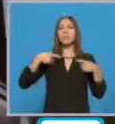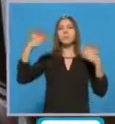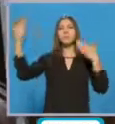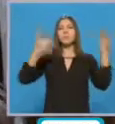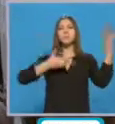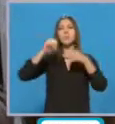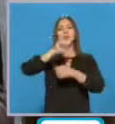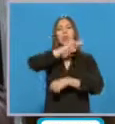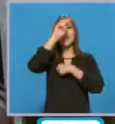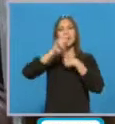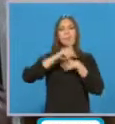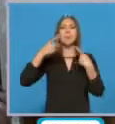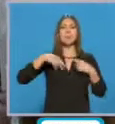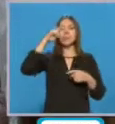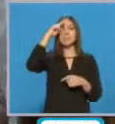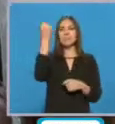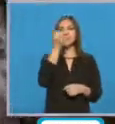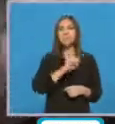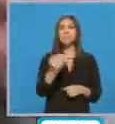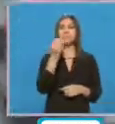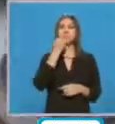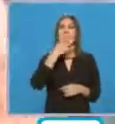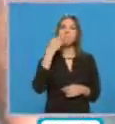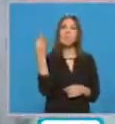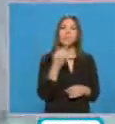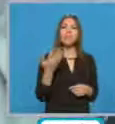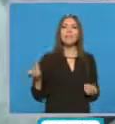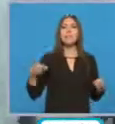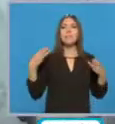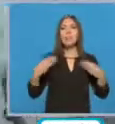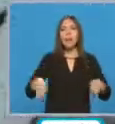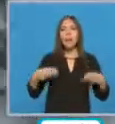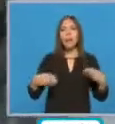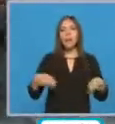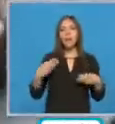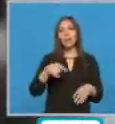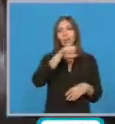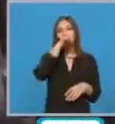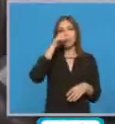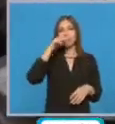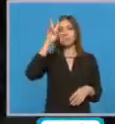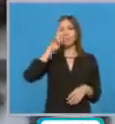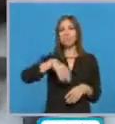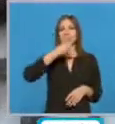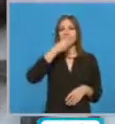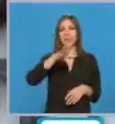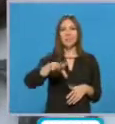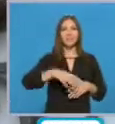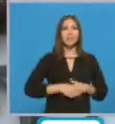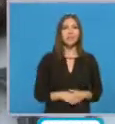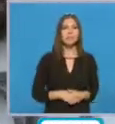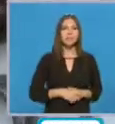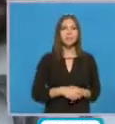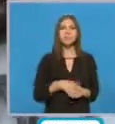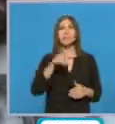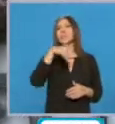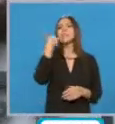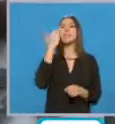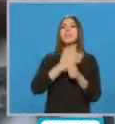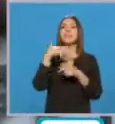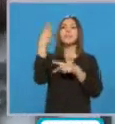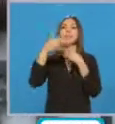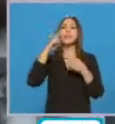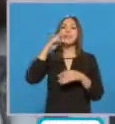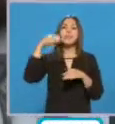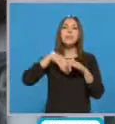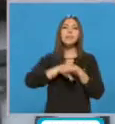de buena comida. El mercado. El mercado Juárez es sensacional. Vamos al mercado, dicen que hay